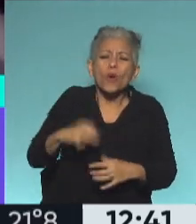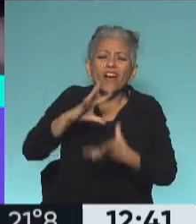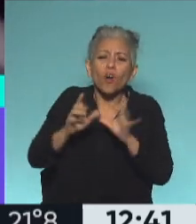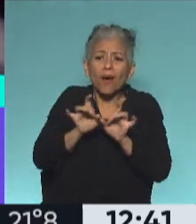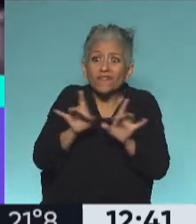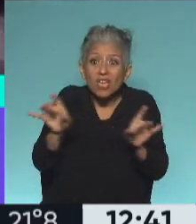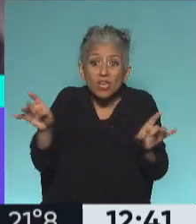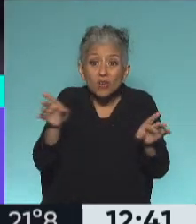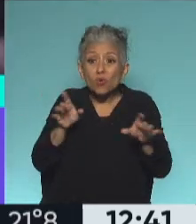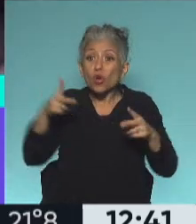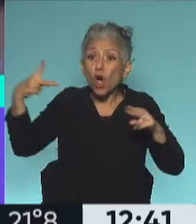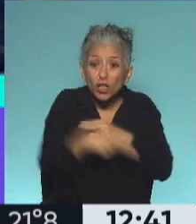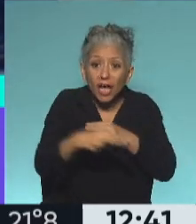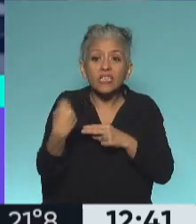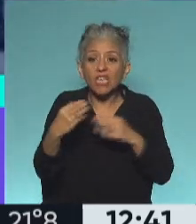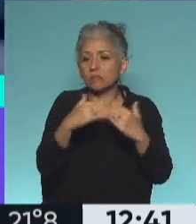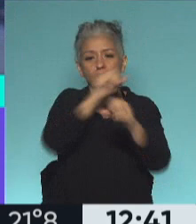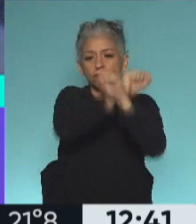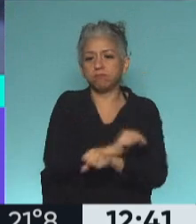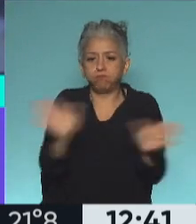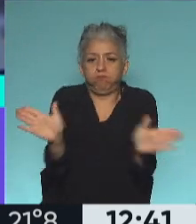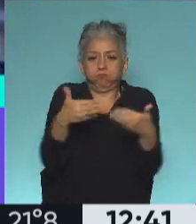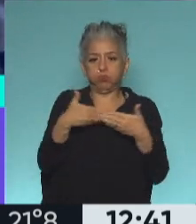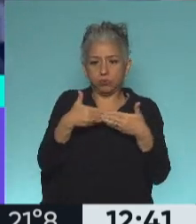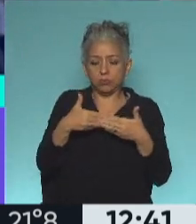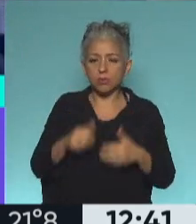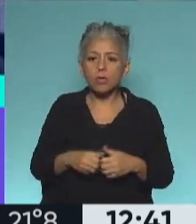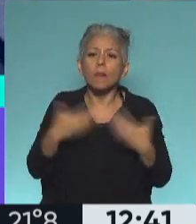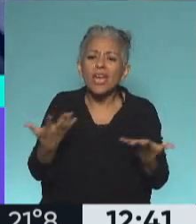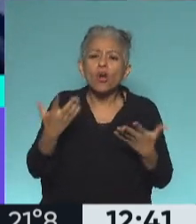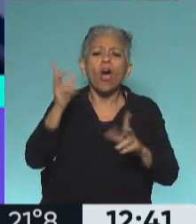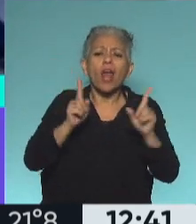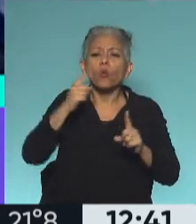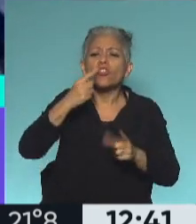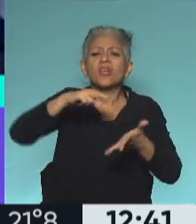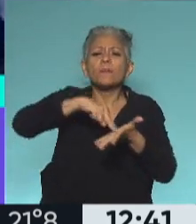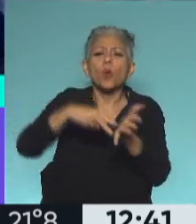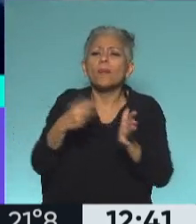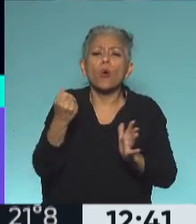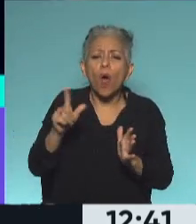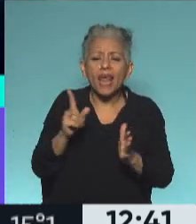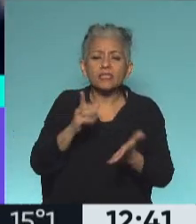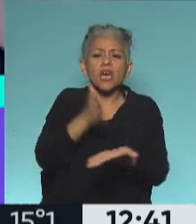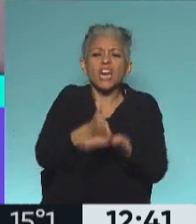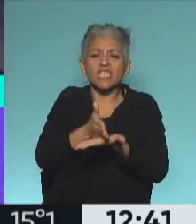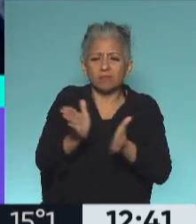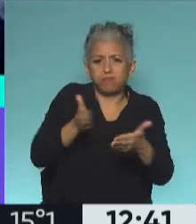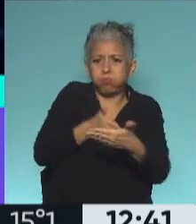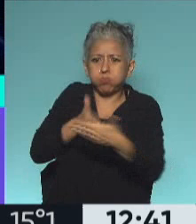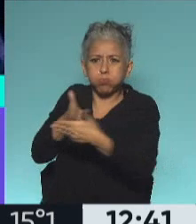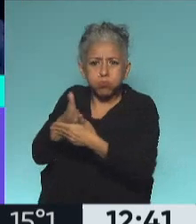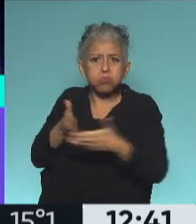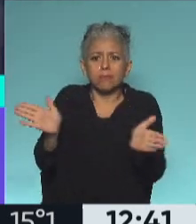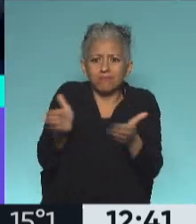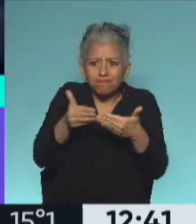viral es con una cuarentena. Hay quienes dicen que el problema no son las restricciones, sino que no se están aplicando las restricciones como se aplicaron el año pasado. ¿Qué pasa con los controles?